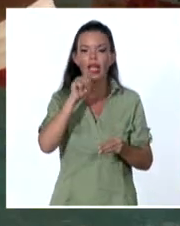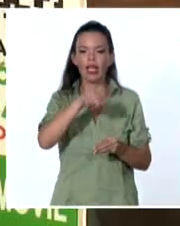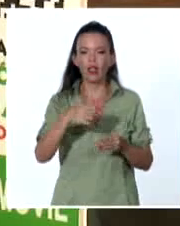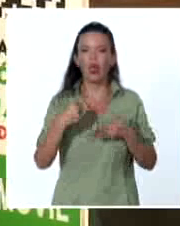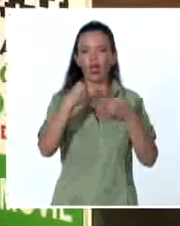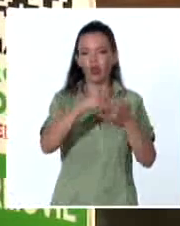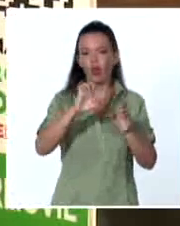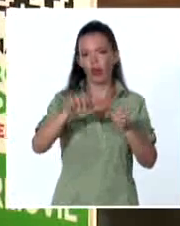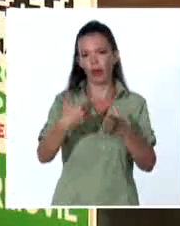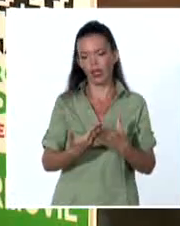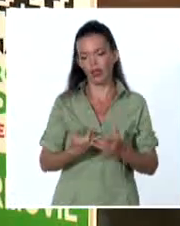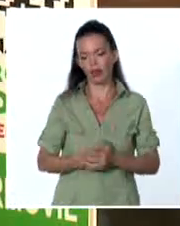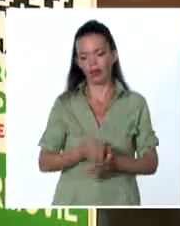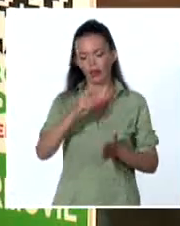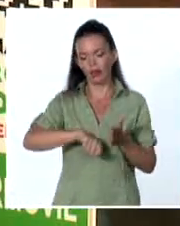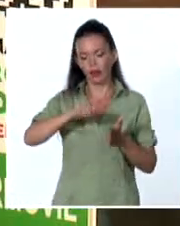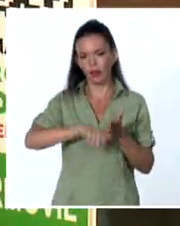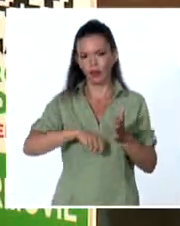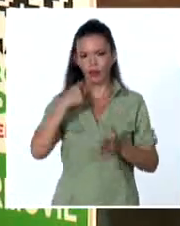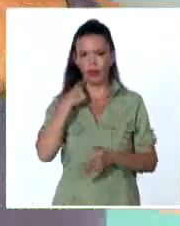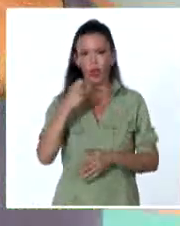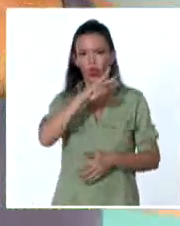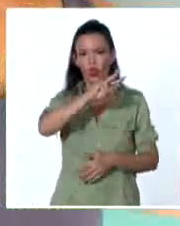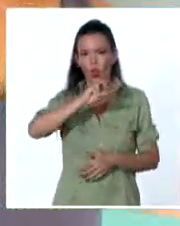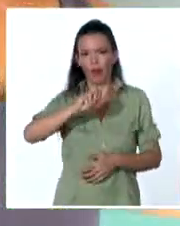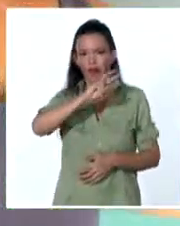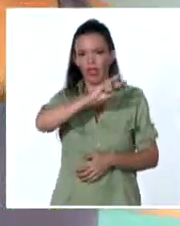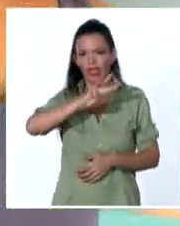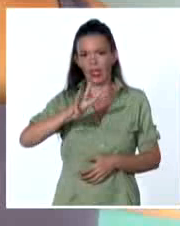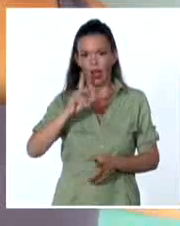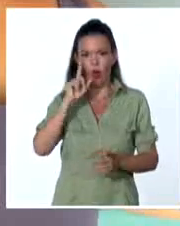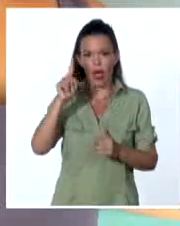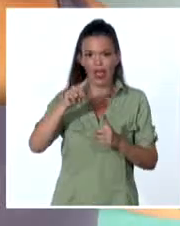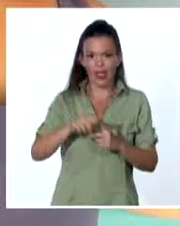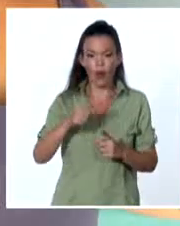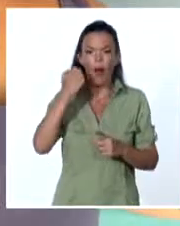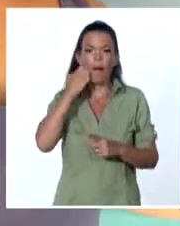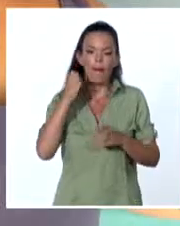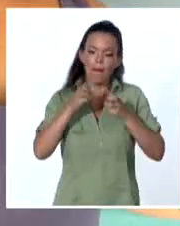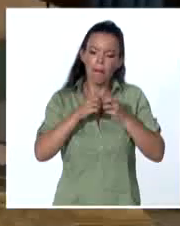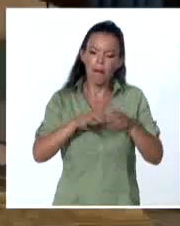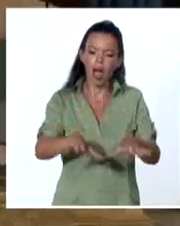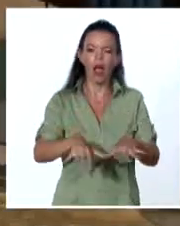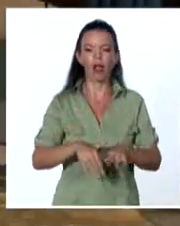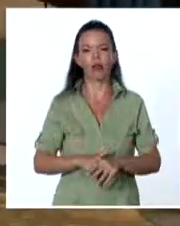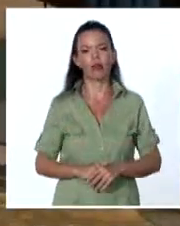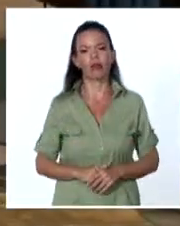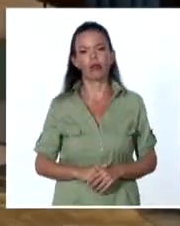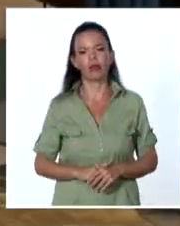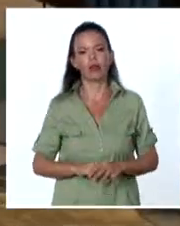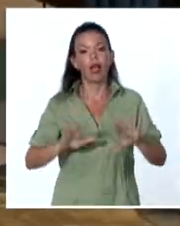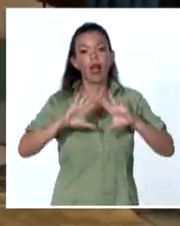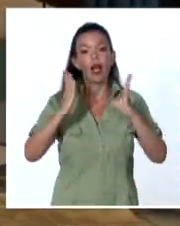este 2023, Bandec Villa Clara se propone extender este servicio a todas las entidades del comercio